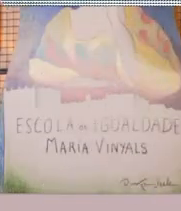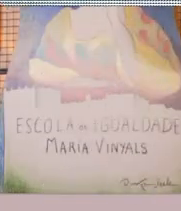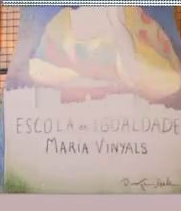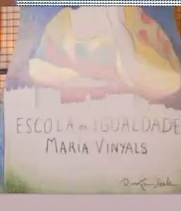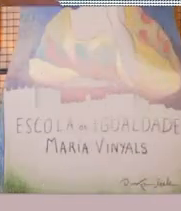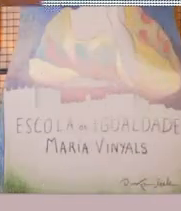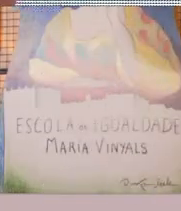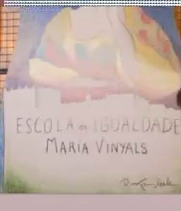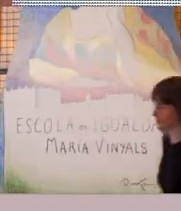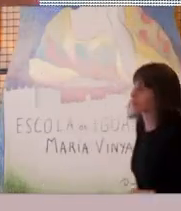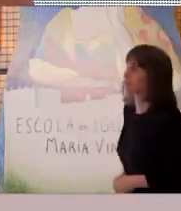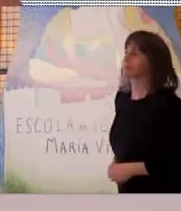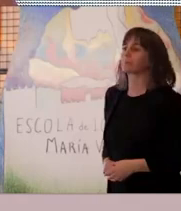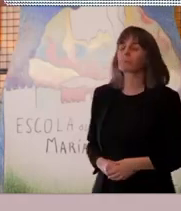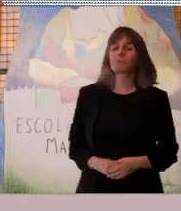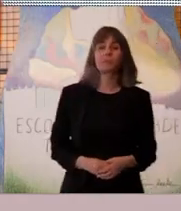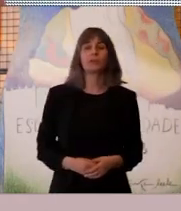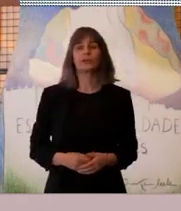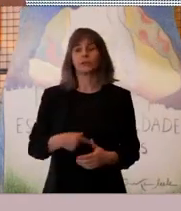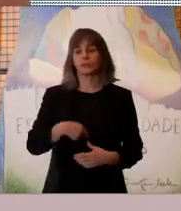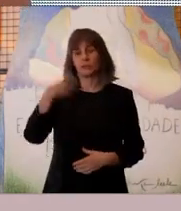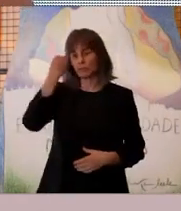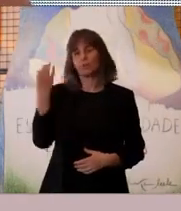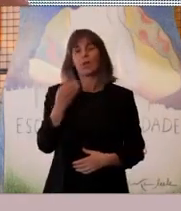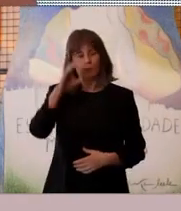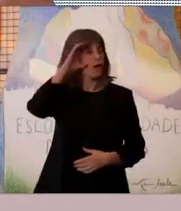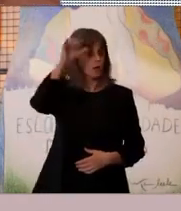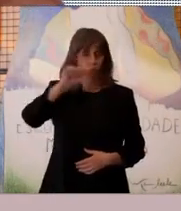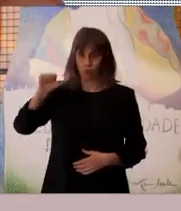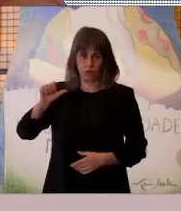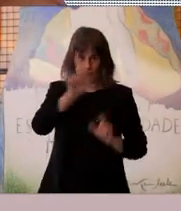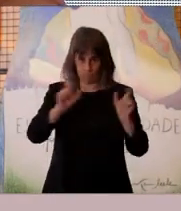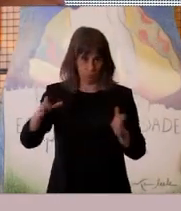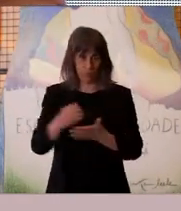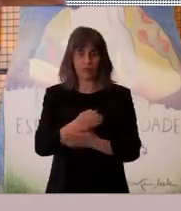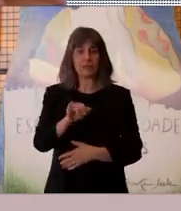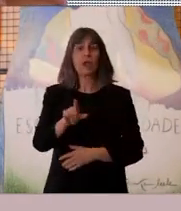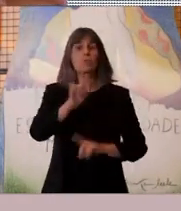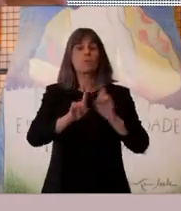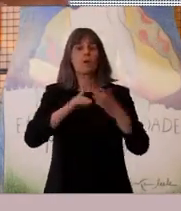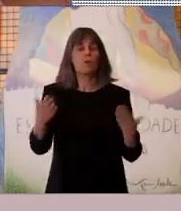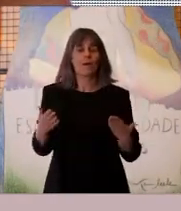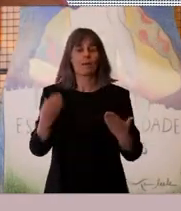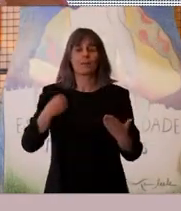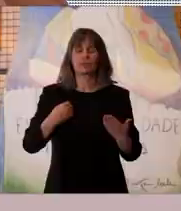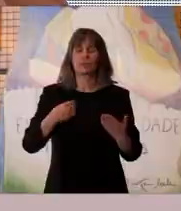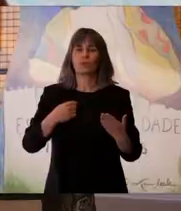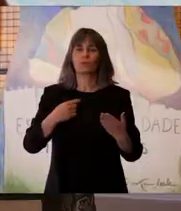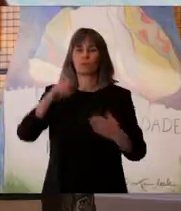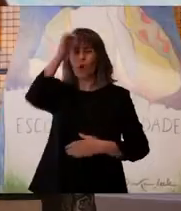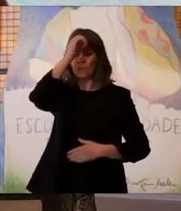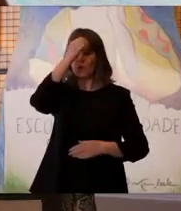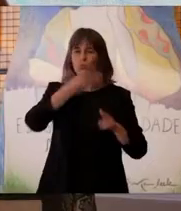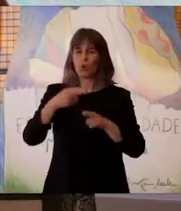yo Beatriz yo Considero que hay que escuchar Claro que hay que escuchar a todo el mundo el problema es cuando ya se mantienen posiciones políticas y